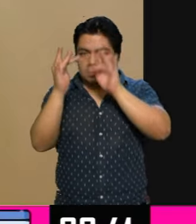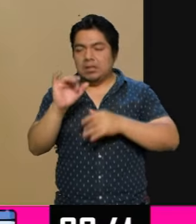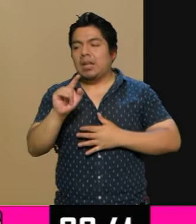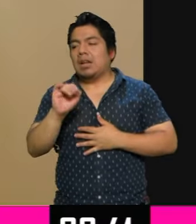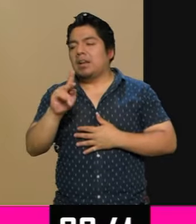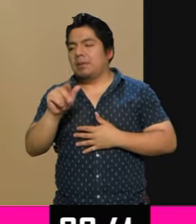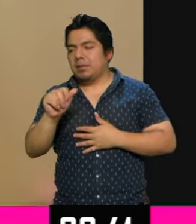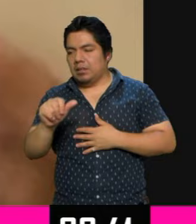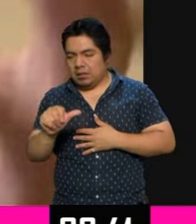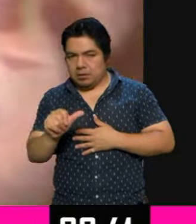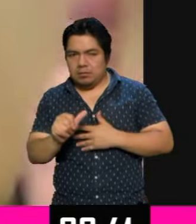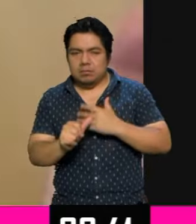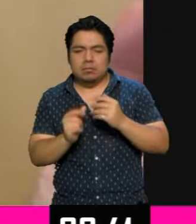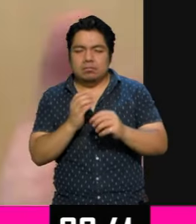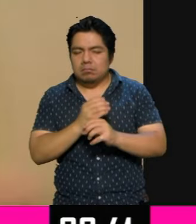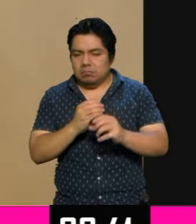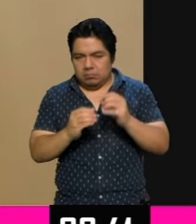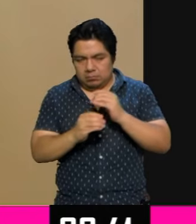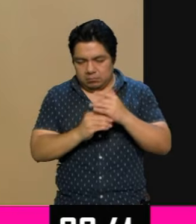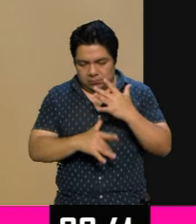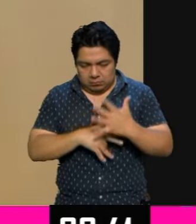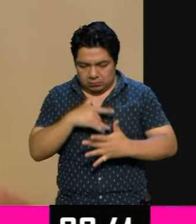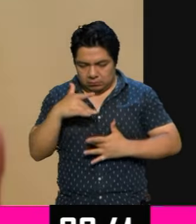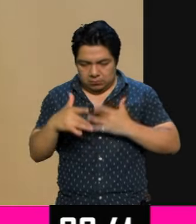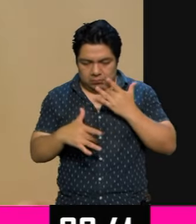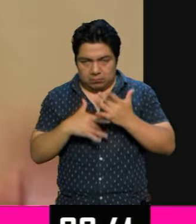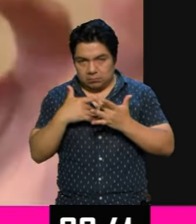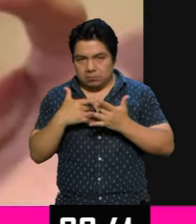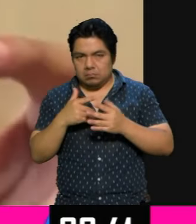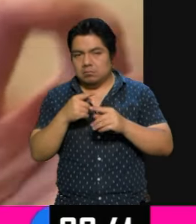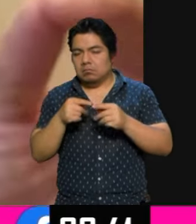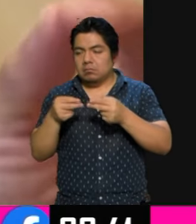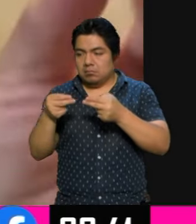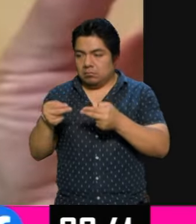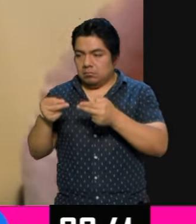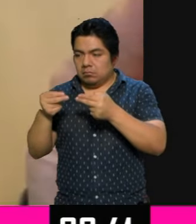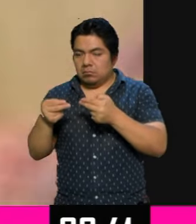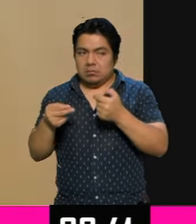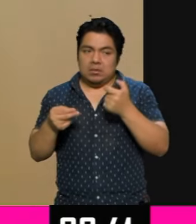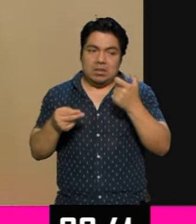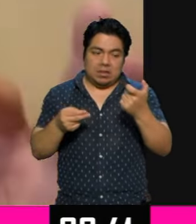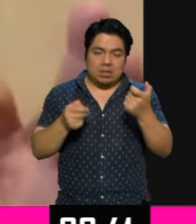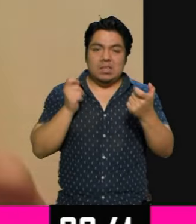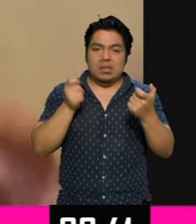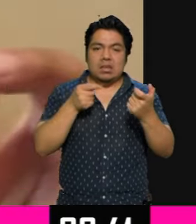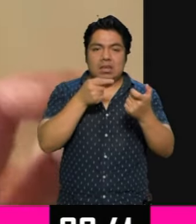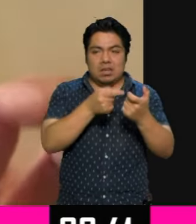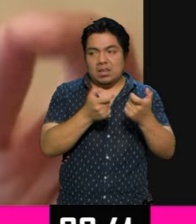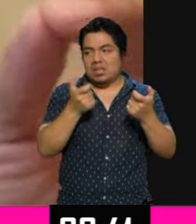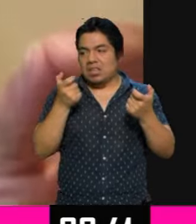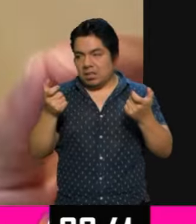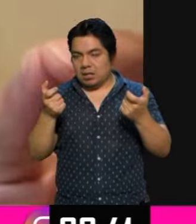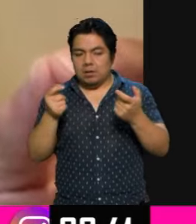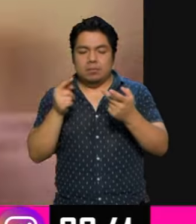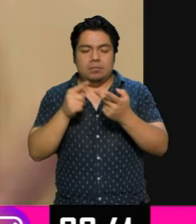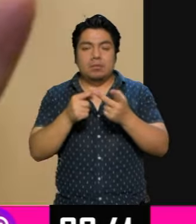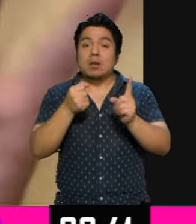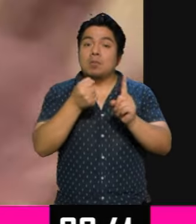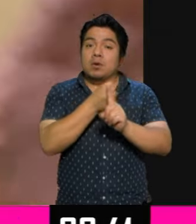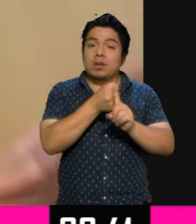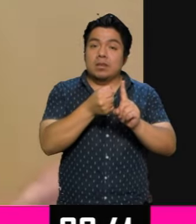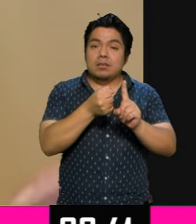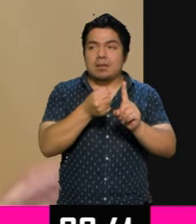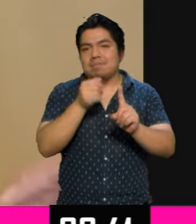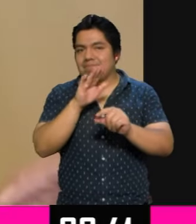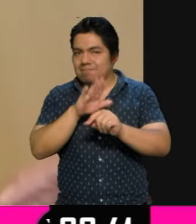se sienten. En negocios decimos, dinero llama dinero, violencia llama violencia.